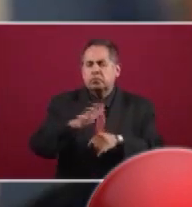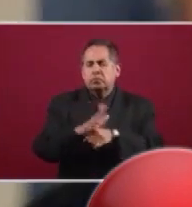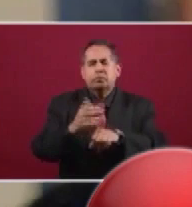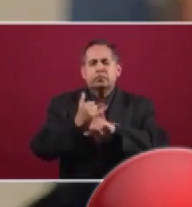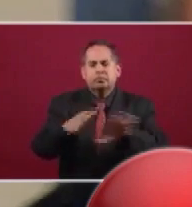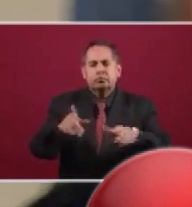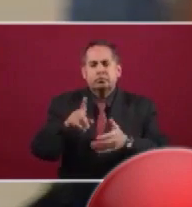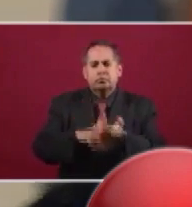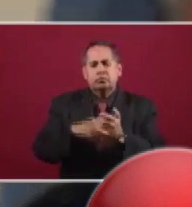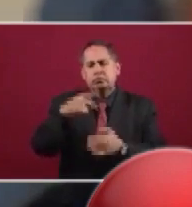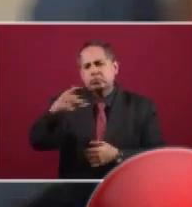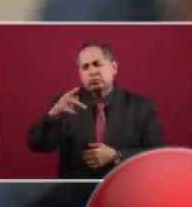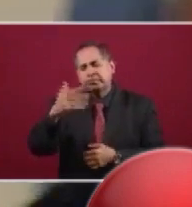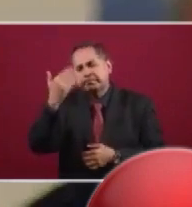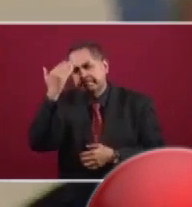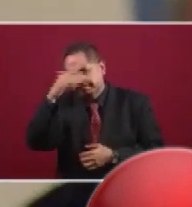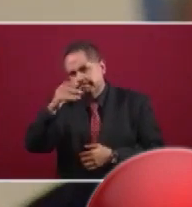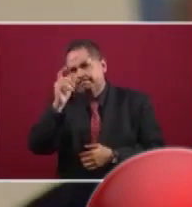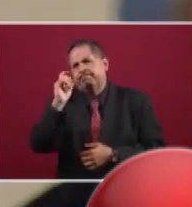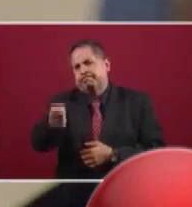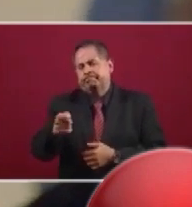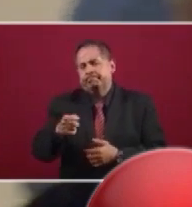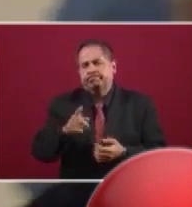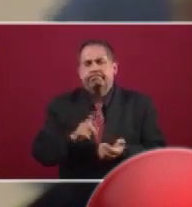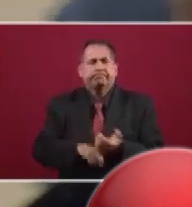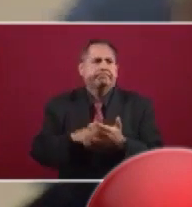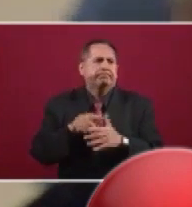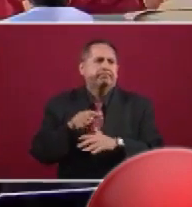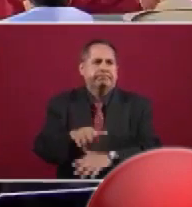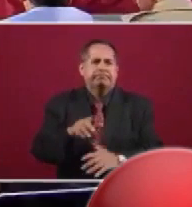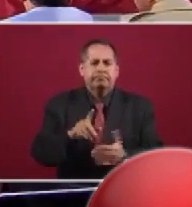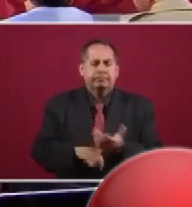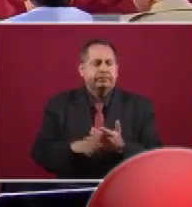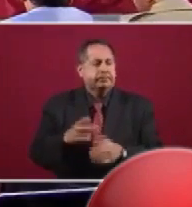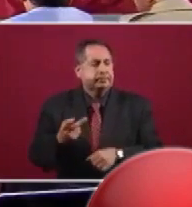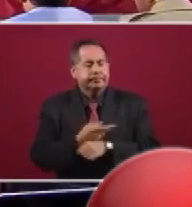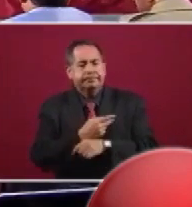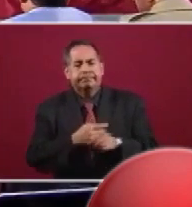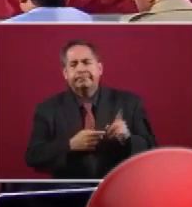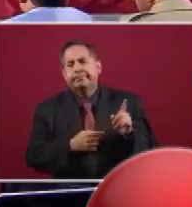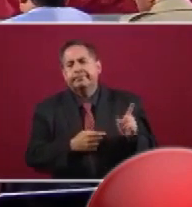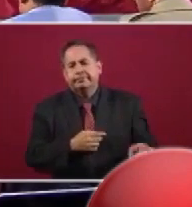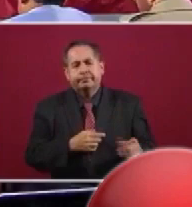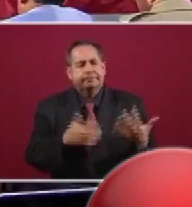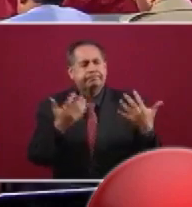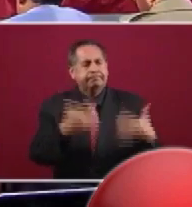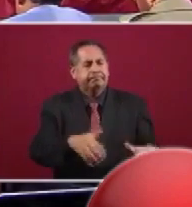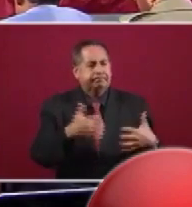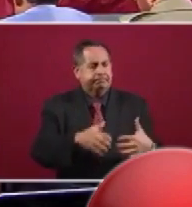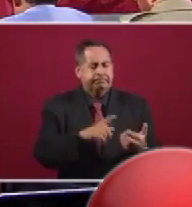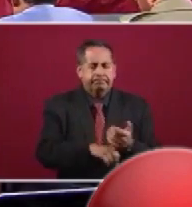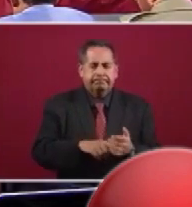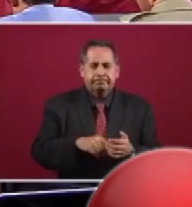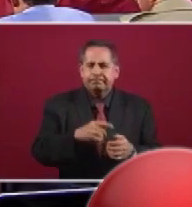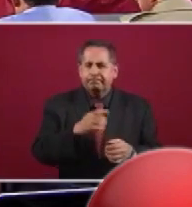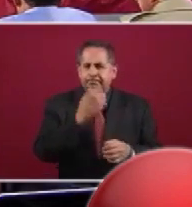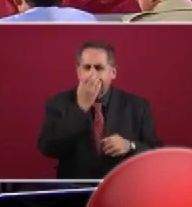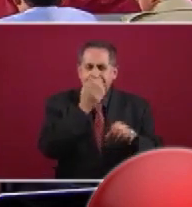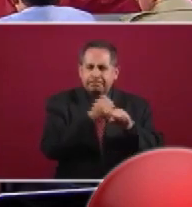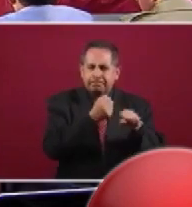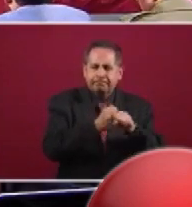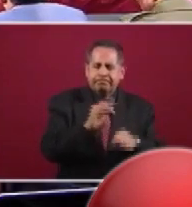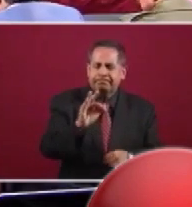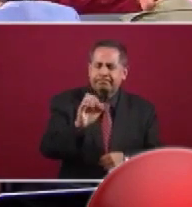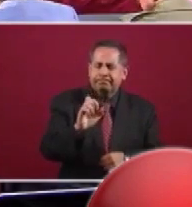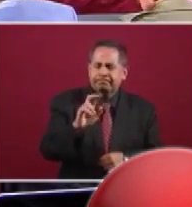que tiene actualmente sobre la situación con las empresas de fertilizantes. Gracias. Sí, se está